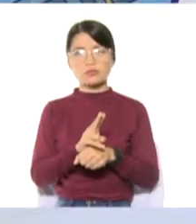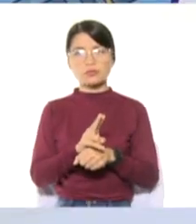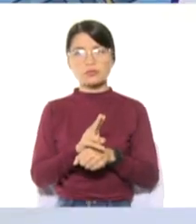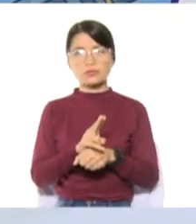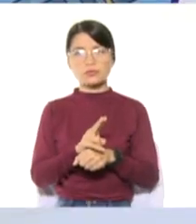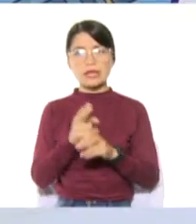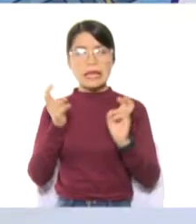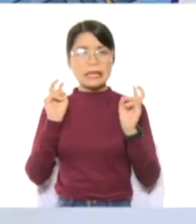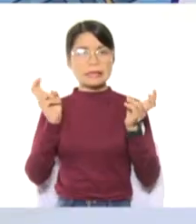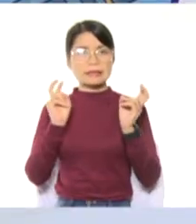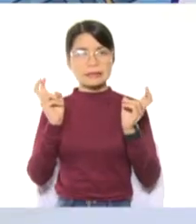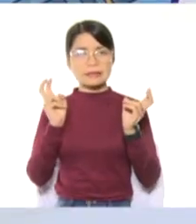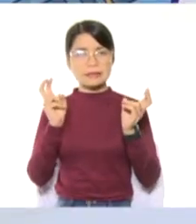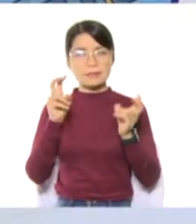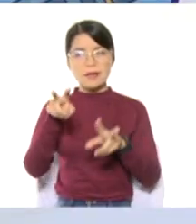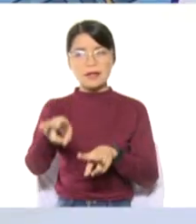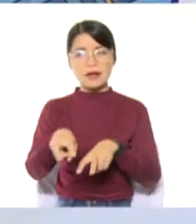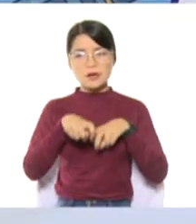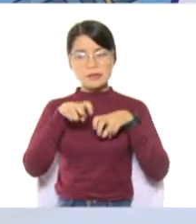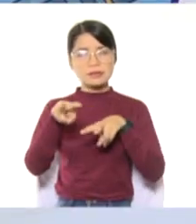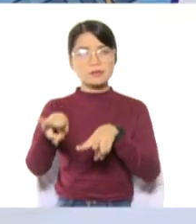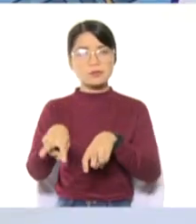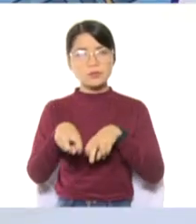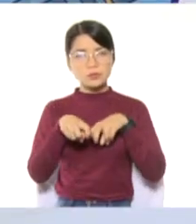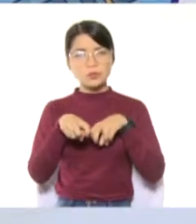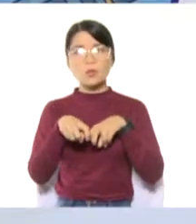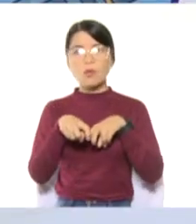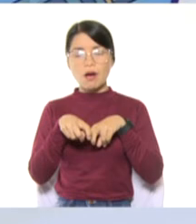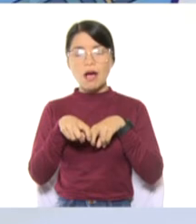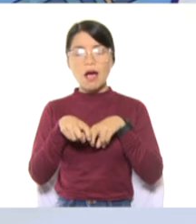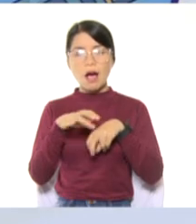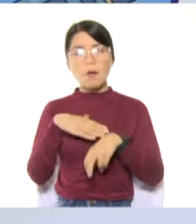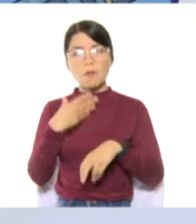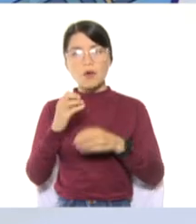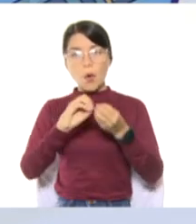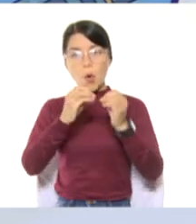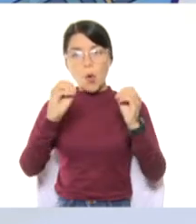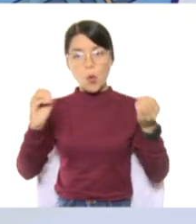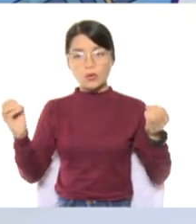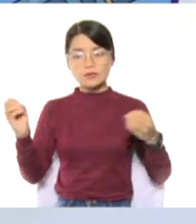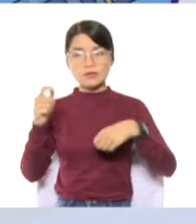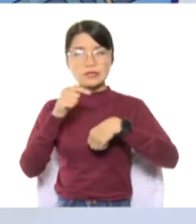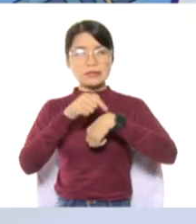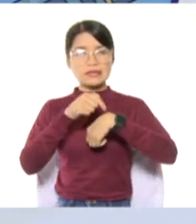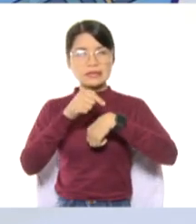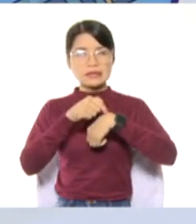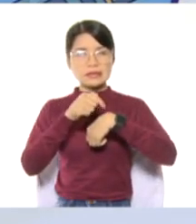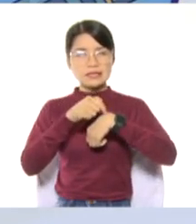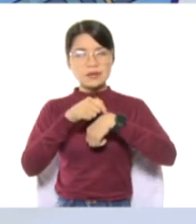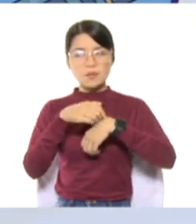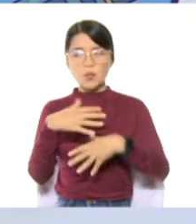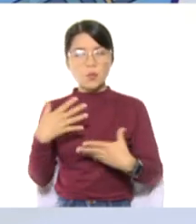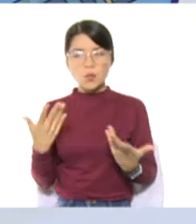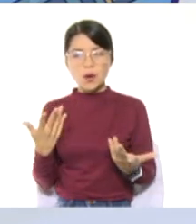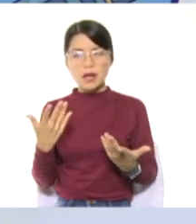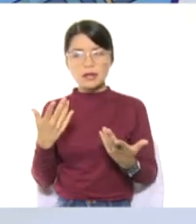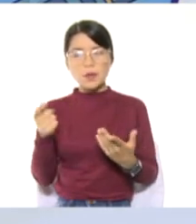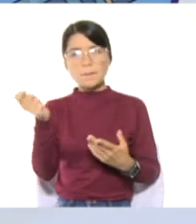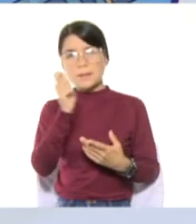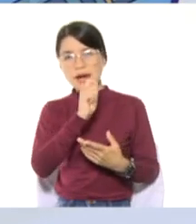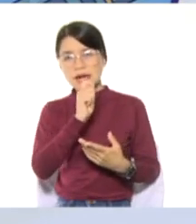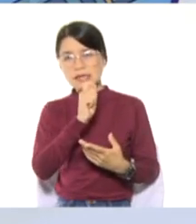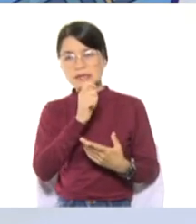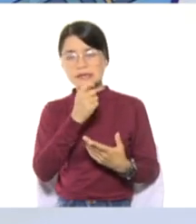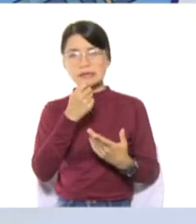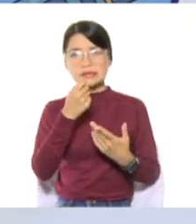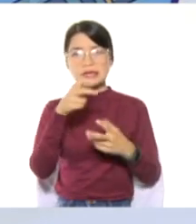tiene un cultivo o cuánto tiempo lleva? O hablando de tiempo a nivel de agricultura, ¿verdad? Y vamos a traducirlas